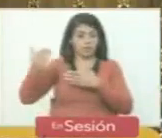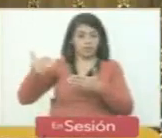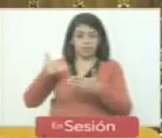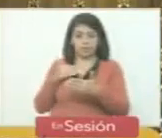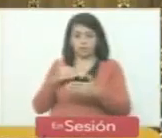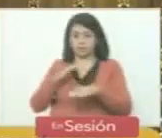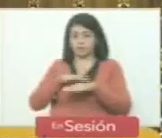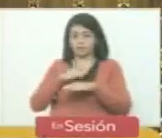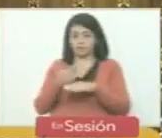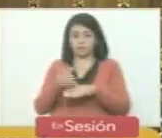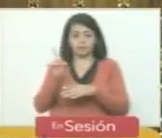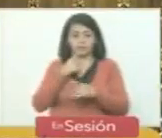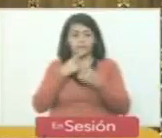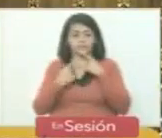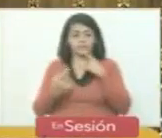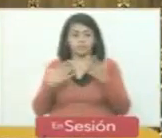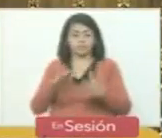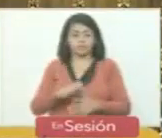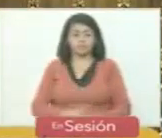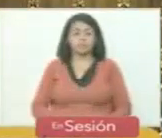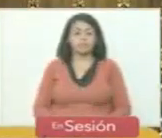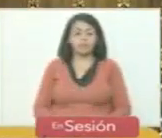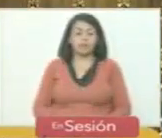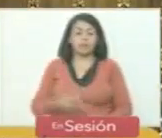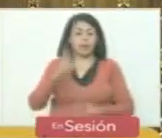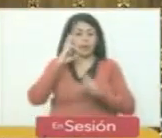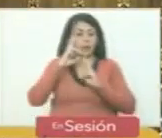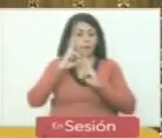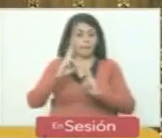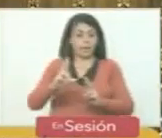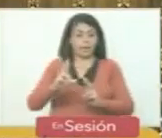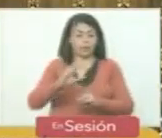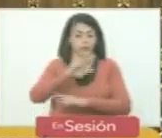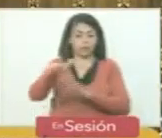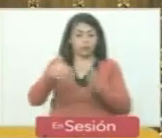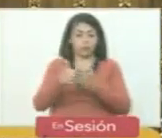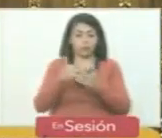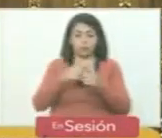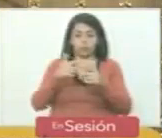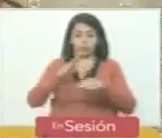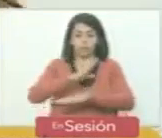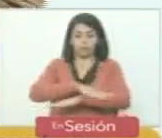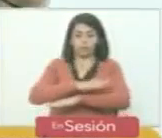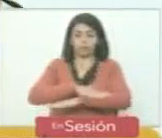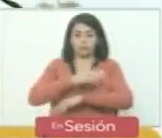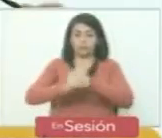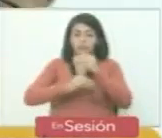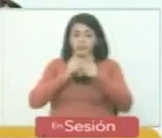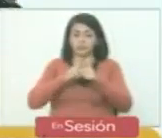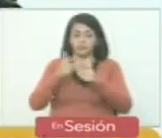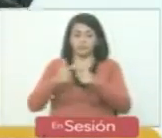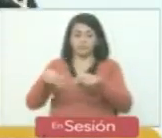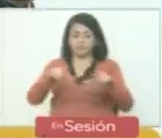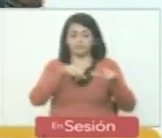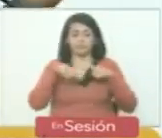ello, no le voy a decir a la bola por la hora y el respeto, es una actitud de